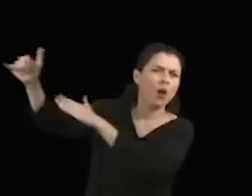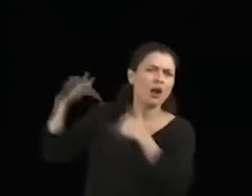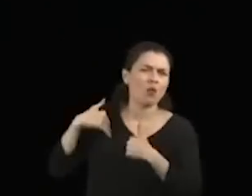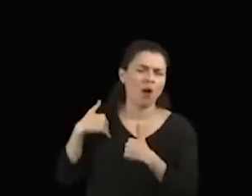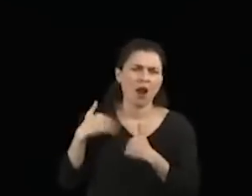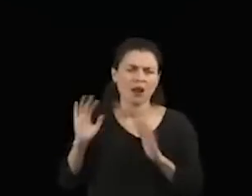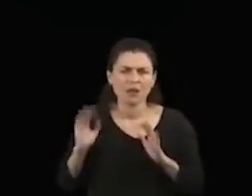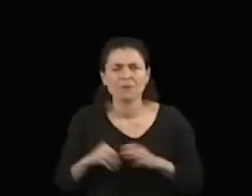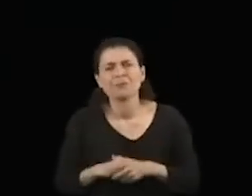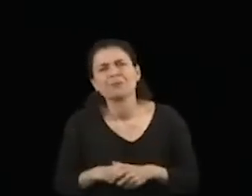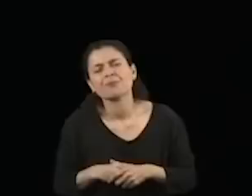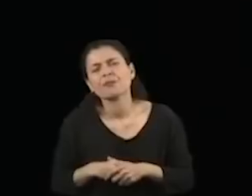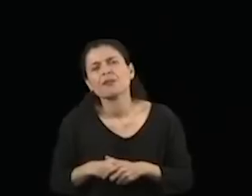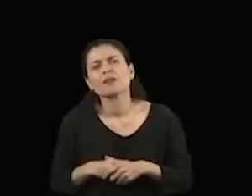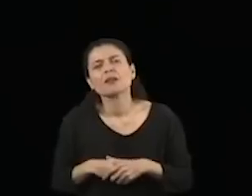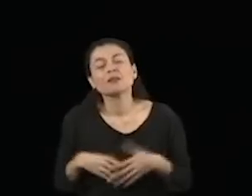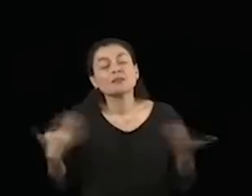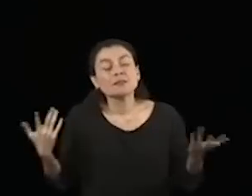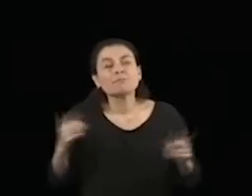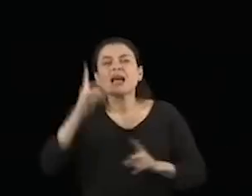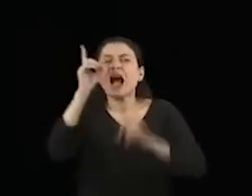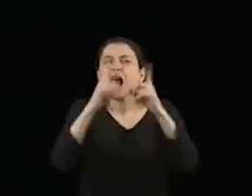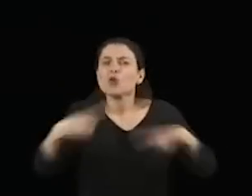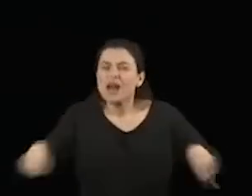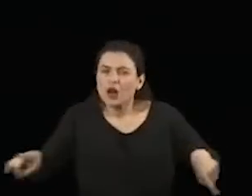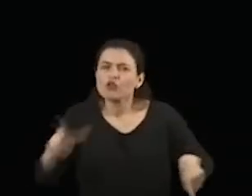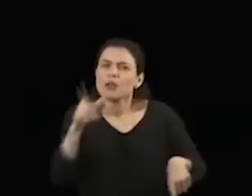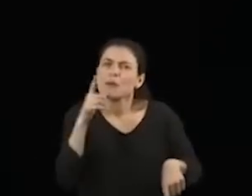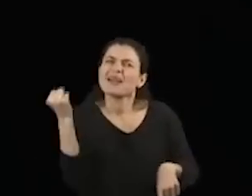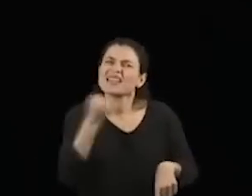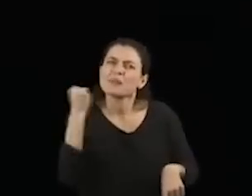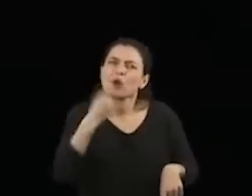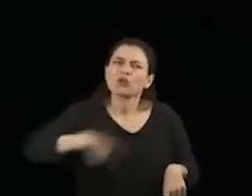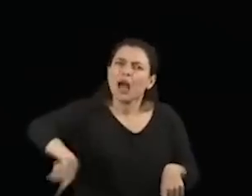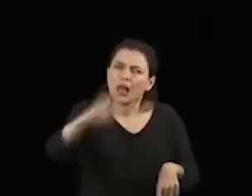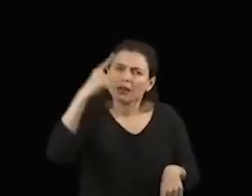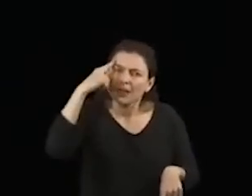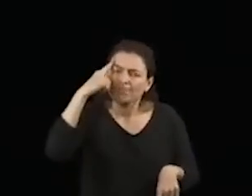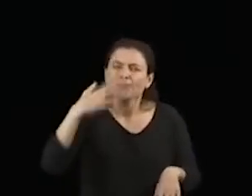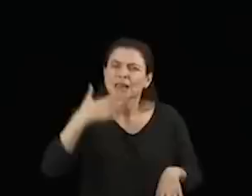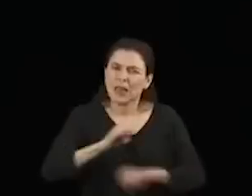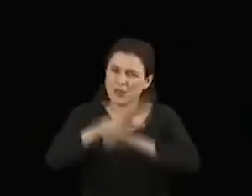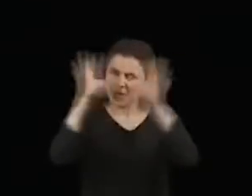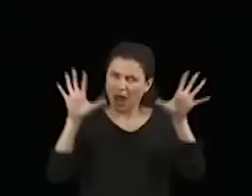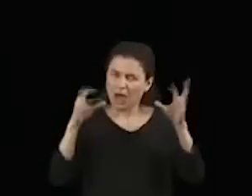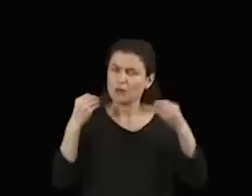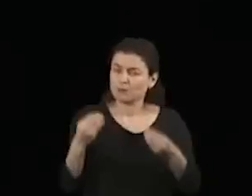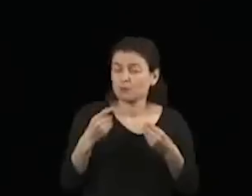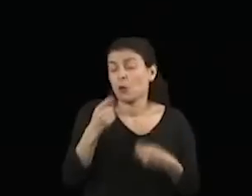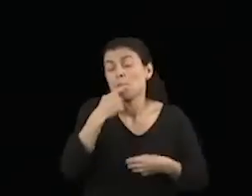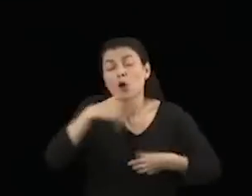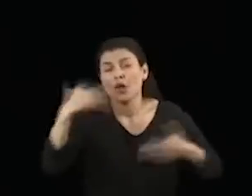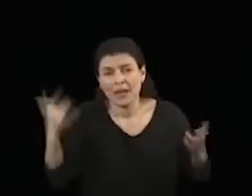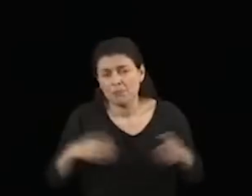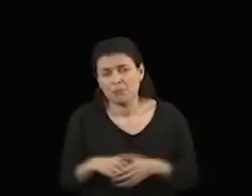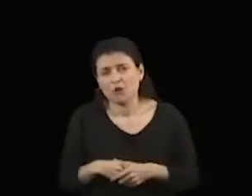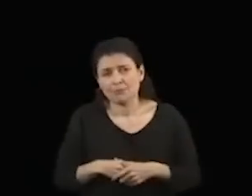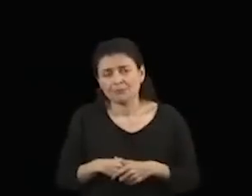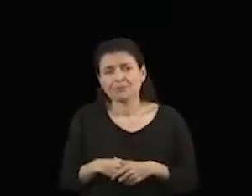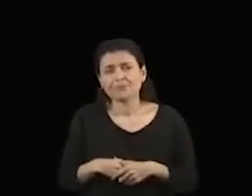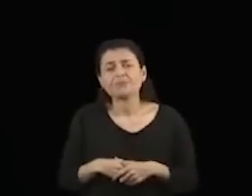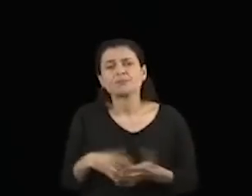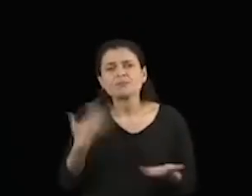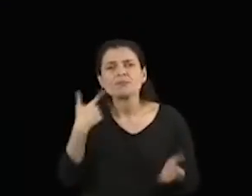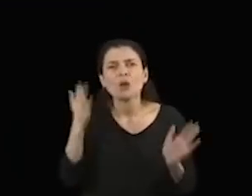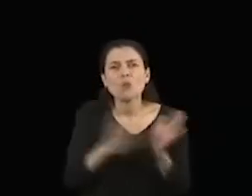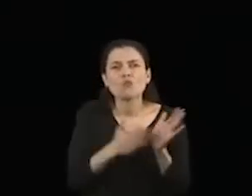algunas cosas que a mí me parece que es importante tener en cuenta. Uno es cuando uno mira la evidencia